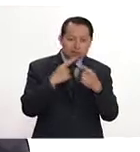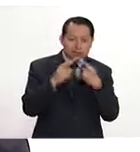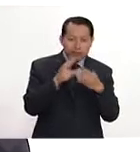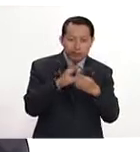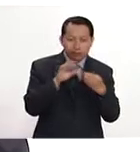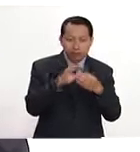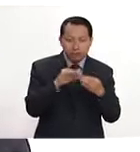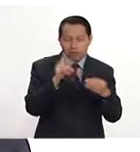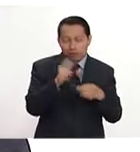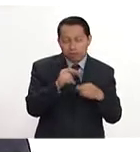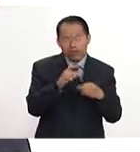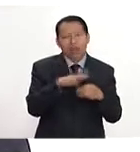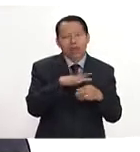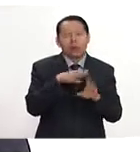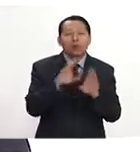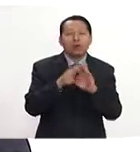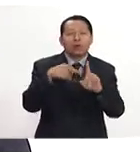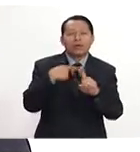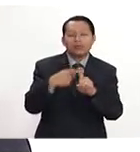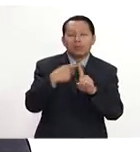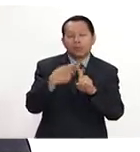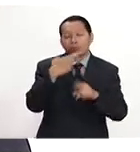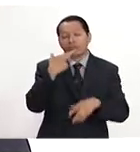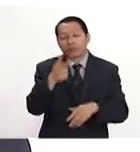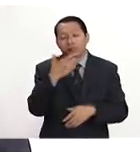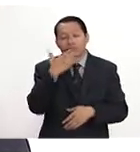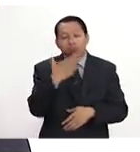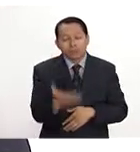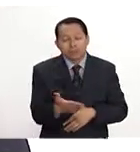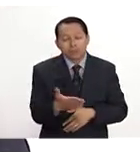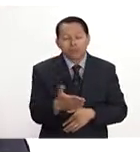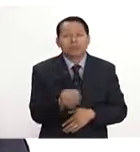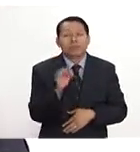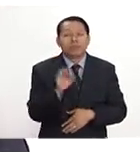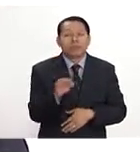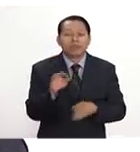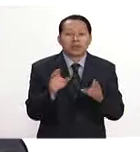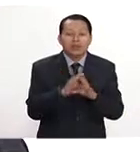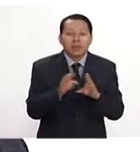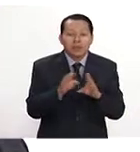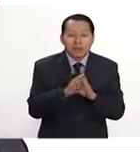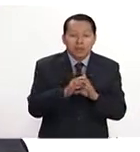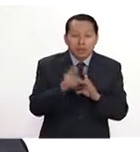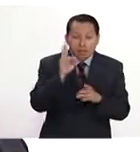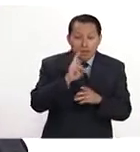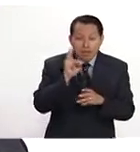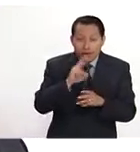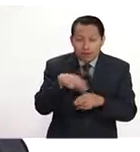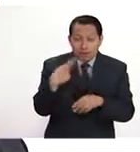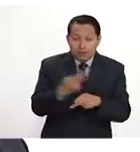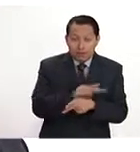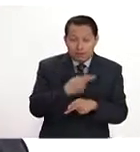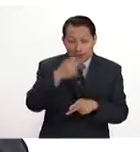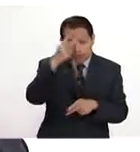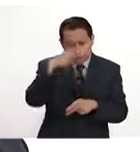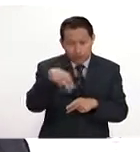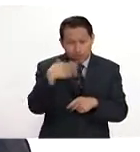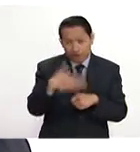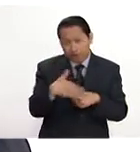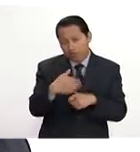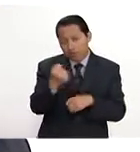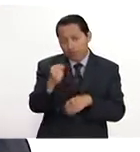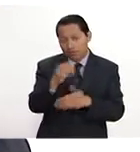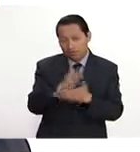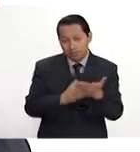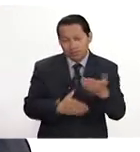ese tono es alentador, pues qué mejor, ¿no? A ver con qué nos enfrentamos acá en México en mediados de